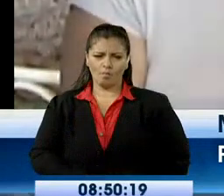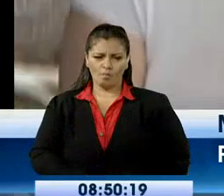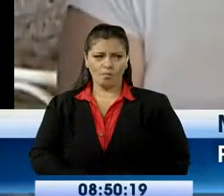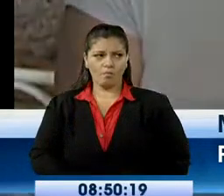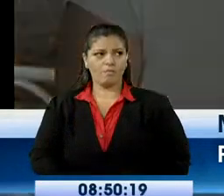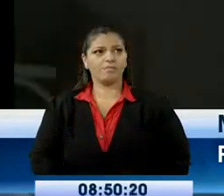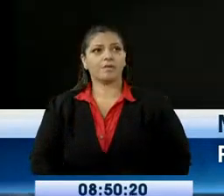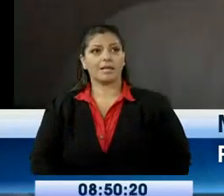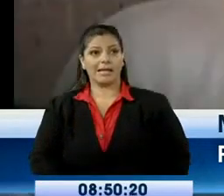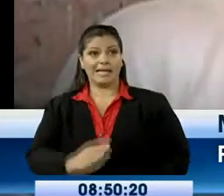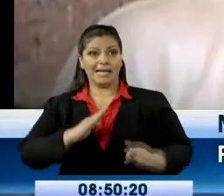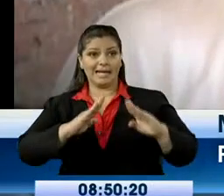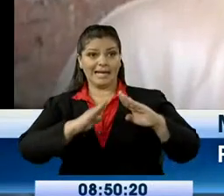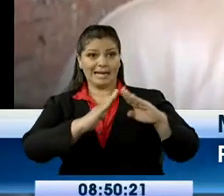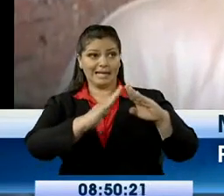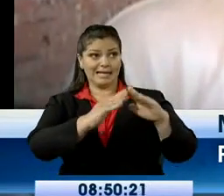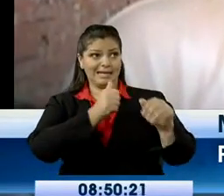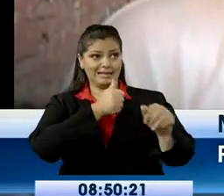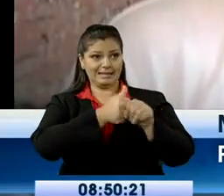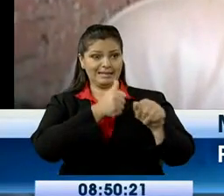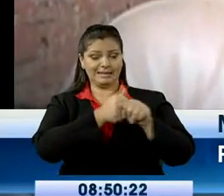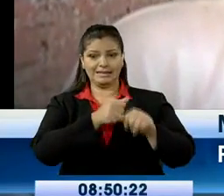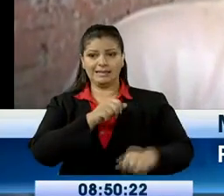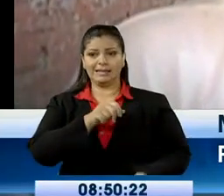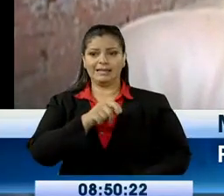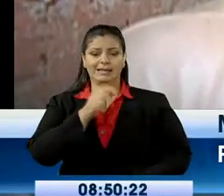intentan ayudarlas. Me da pena.